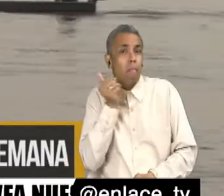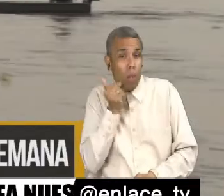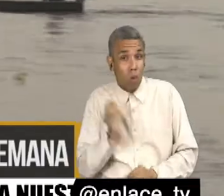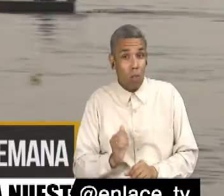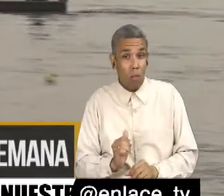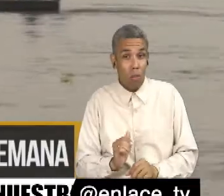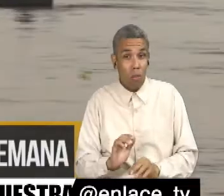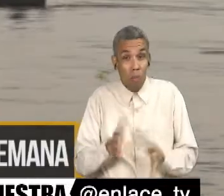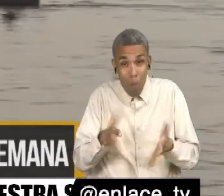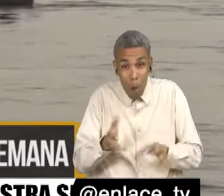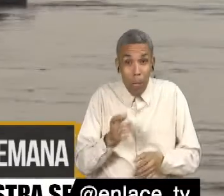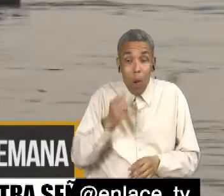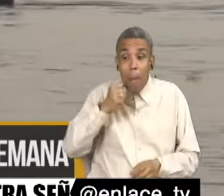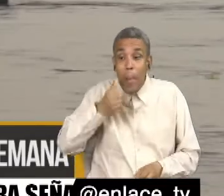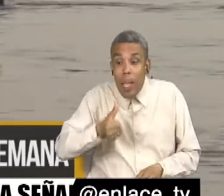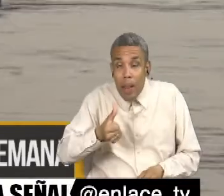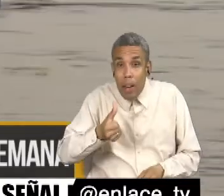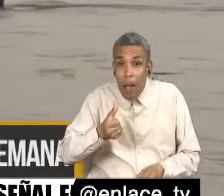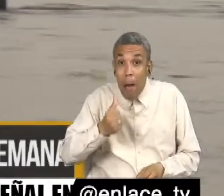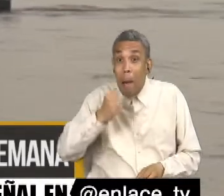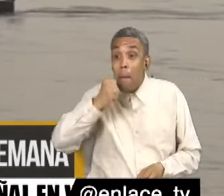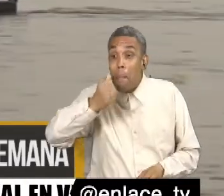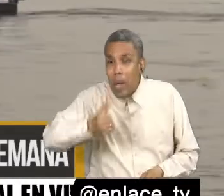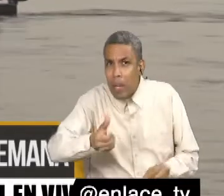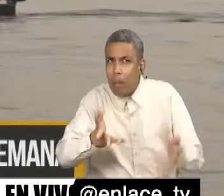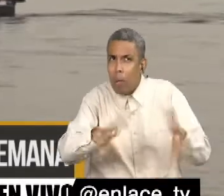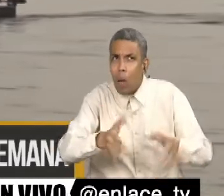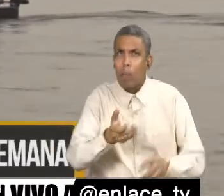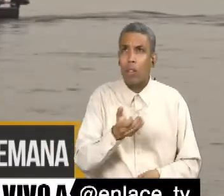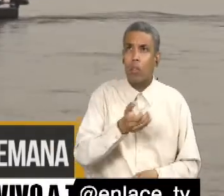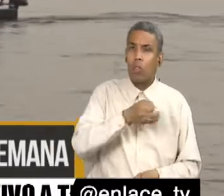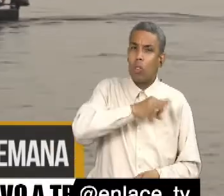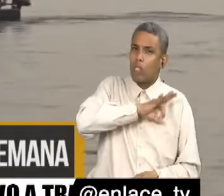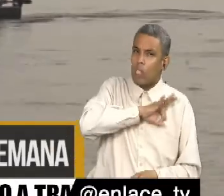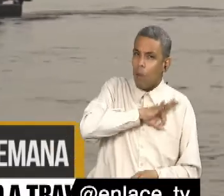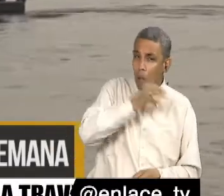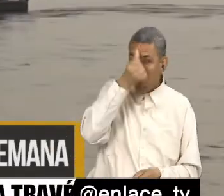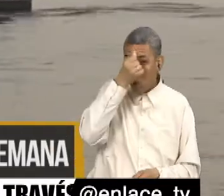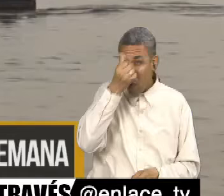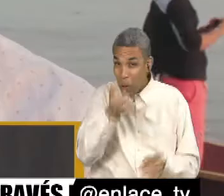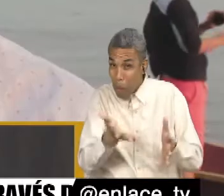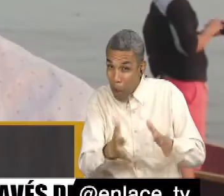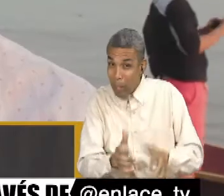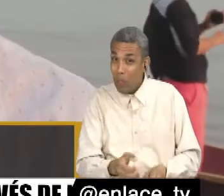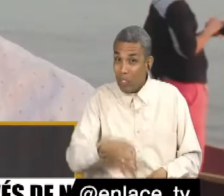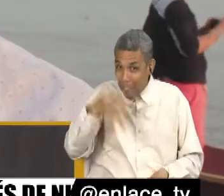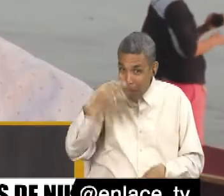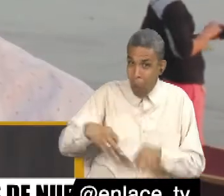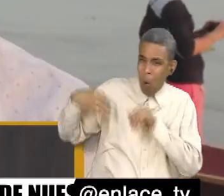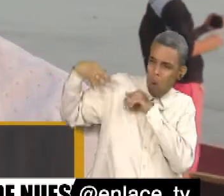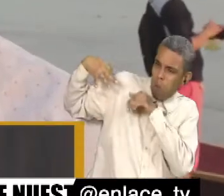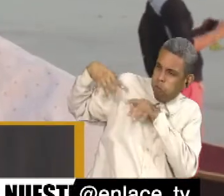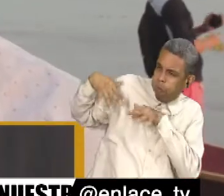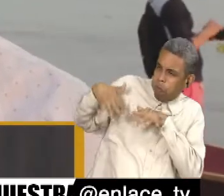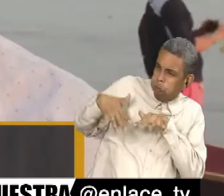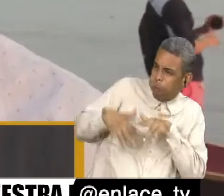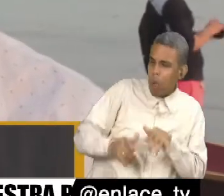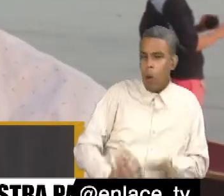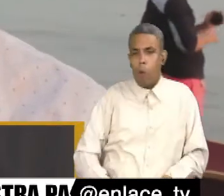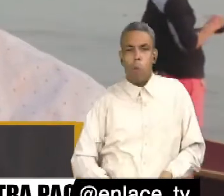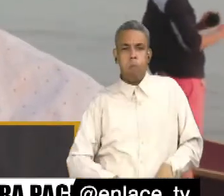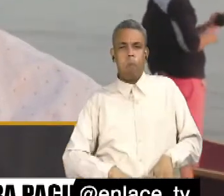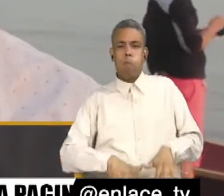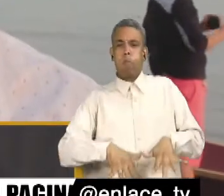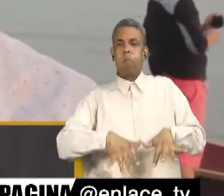día y medio. Ya tenemos nuestro PMU habilitado 24 horas, nuestro grupo del Consejo Municipal de Gestión de Riesgo preparado para cualquier